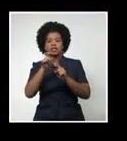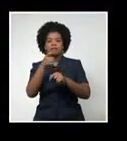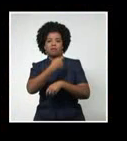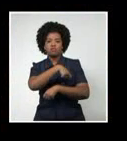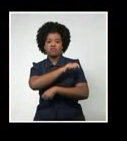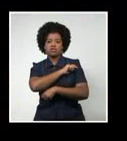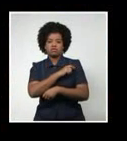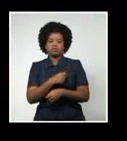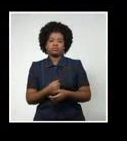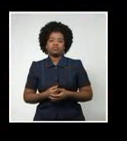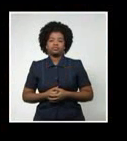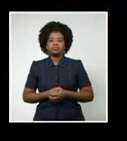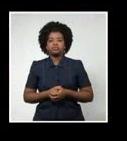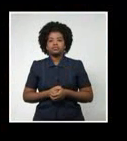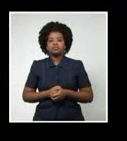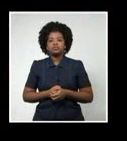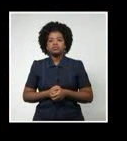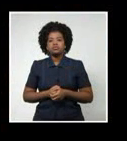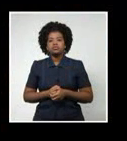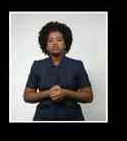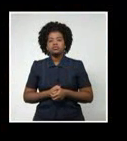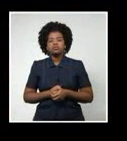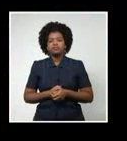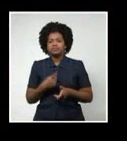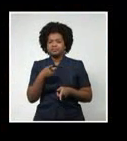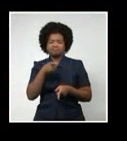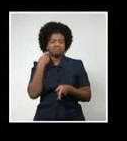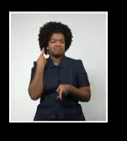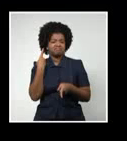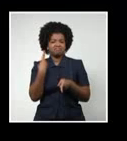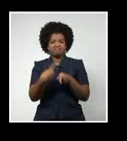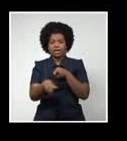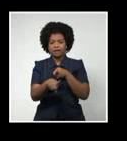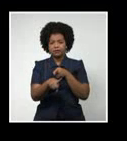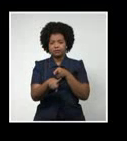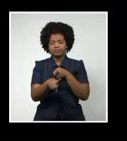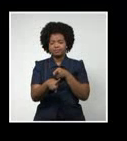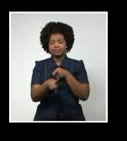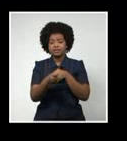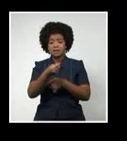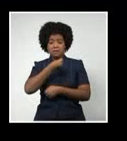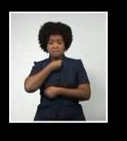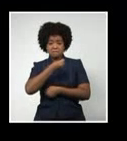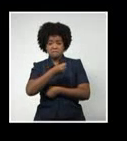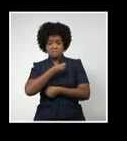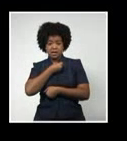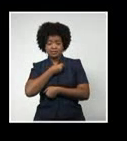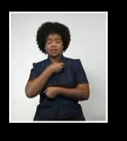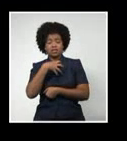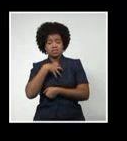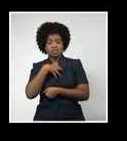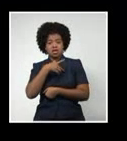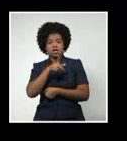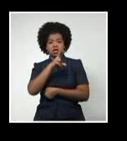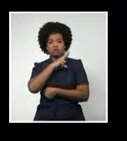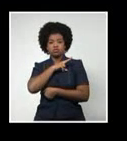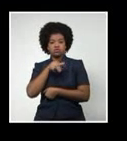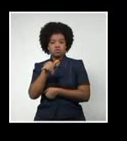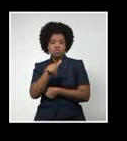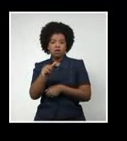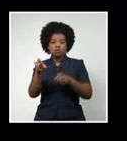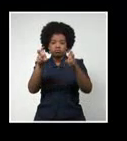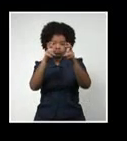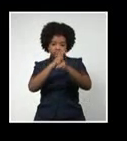público. Es un fenómeno extraño y la prensa en su conjunto tiene razones para